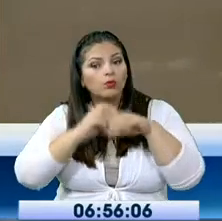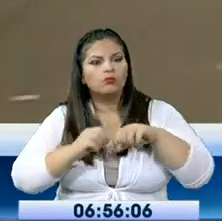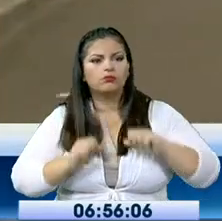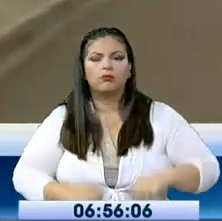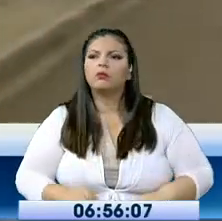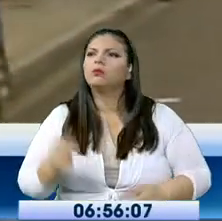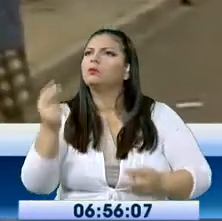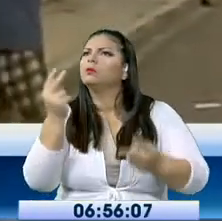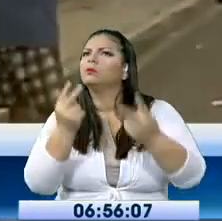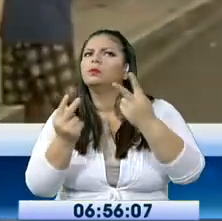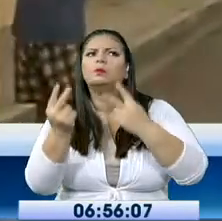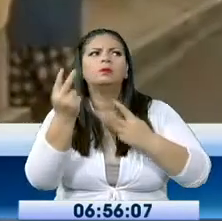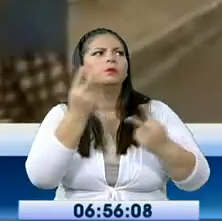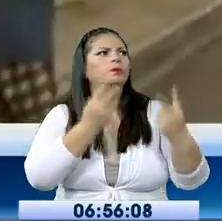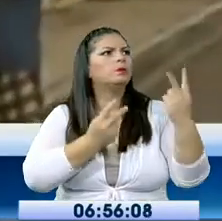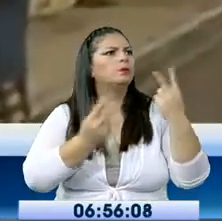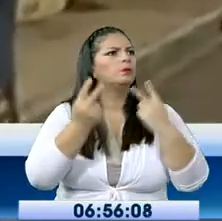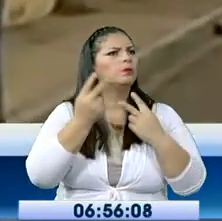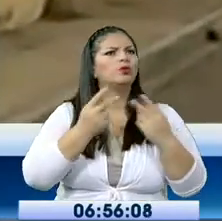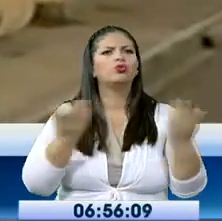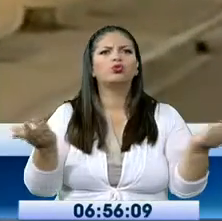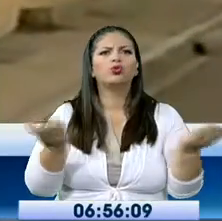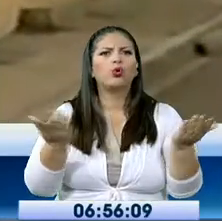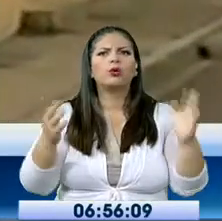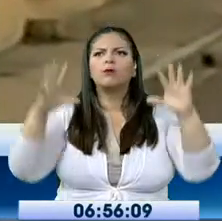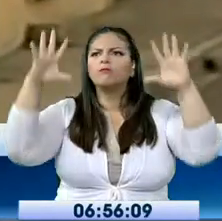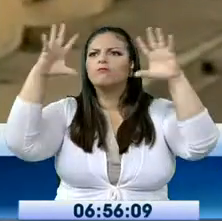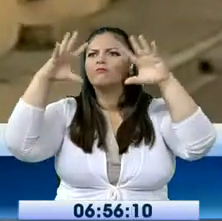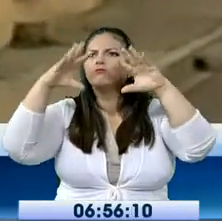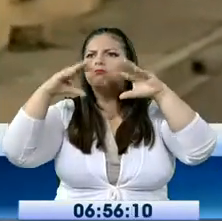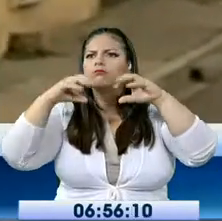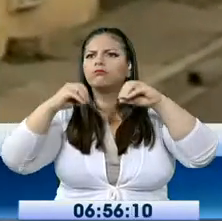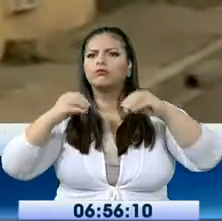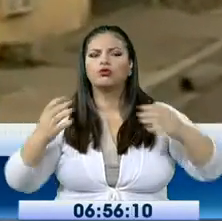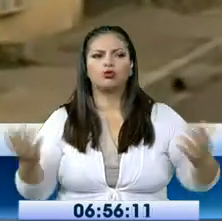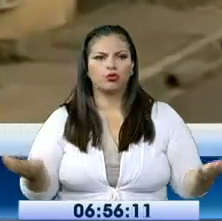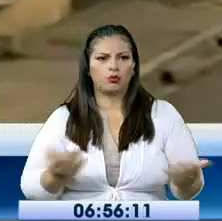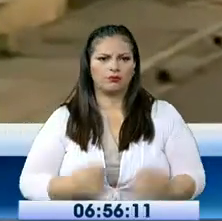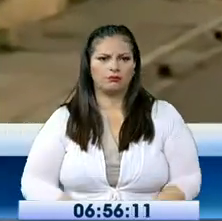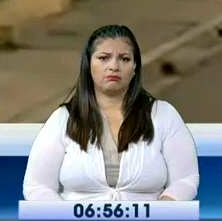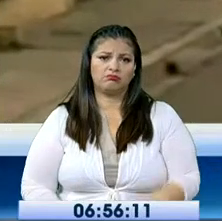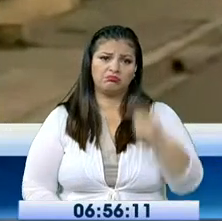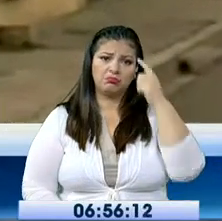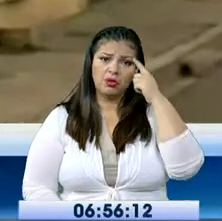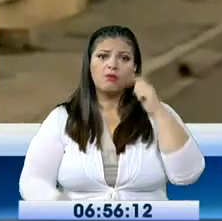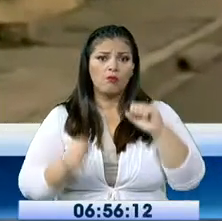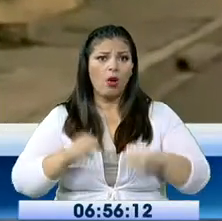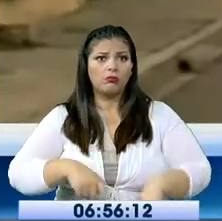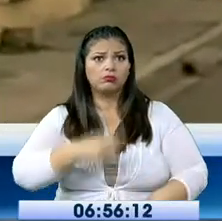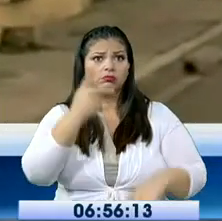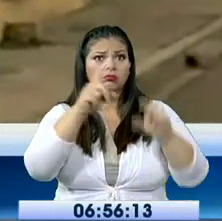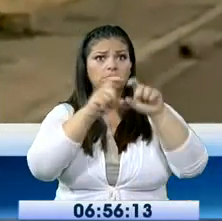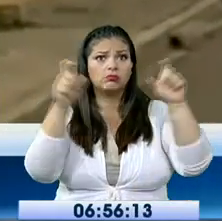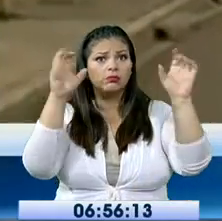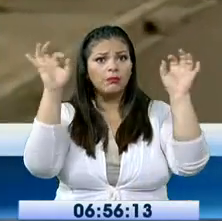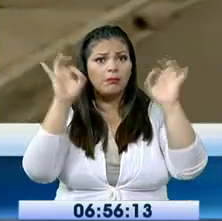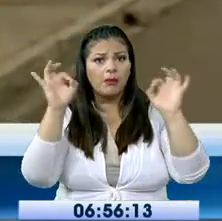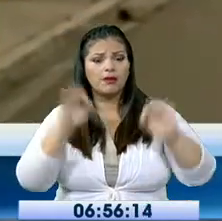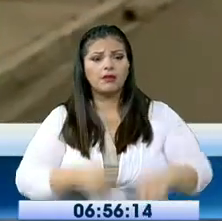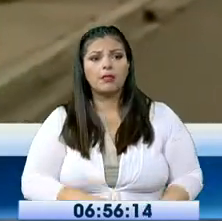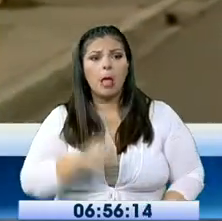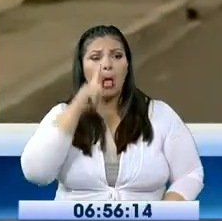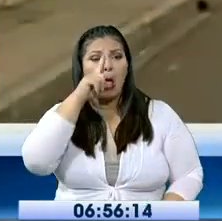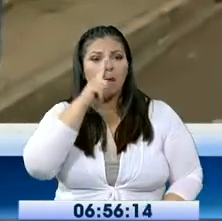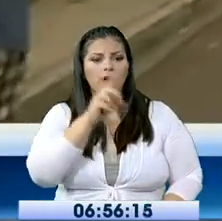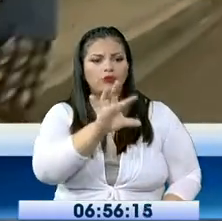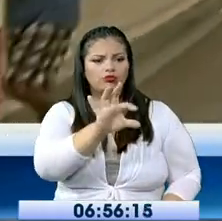¿Verdad? Entonces, sobre todo de noche debería tener, con carros pequeños, yo creo que es posible hacer un recorrido por los sectores en donde ya se anuncia o